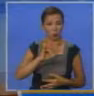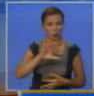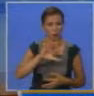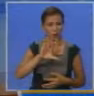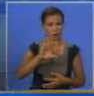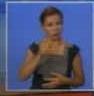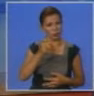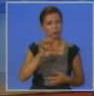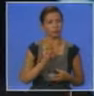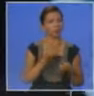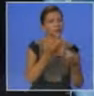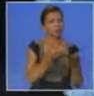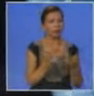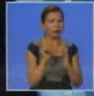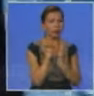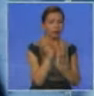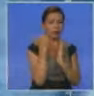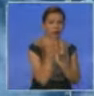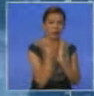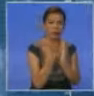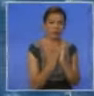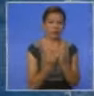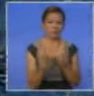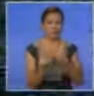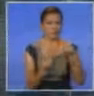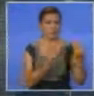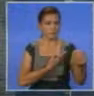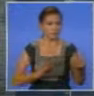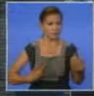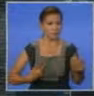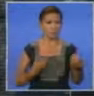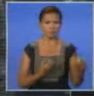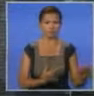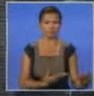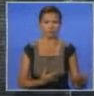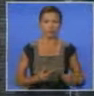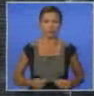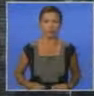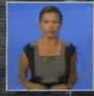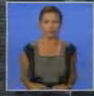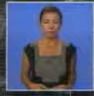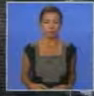Cabrera. Hola Wilson, ¿cómo estás? Cuéntanos, ¿cuáles son las actividades del mandatario el día de hoy?